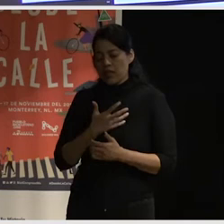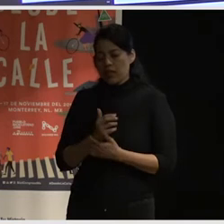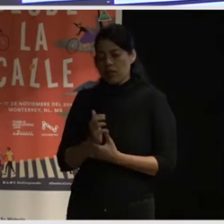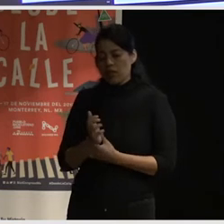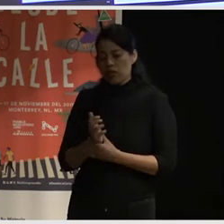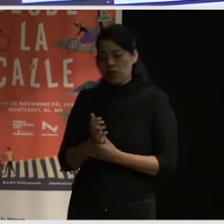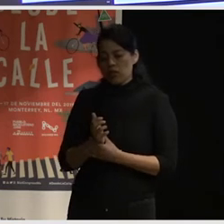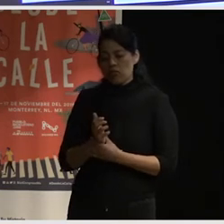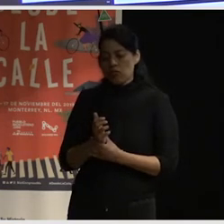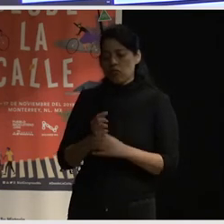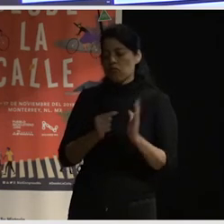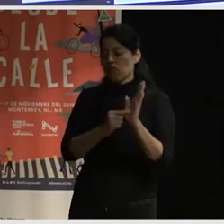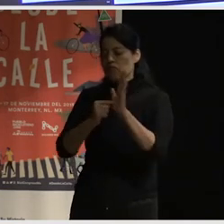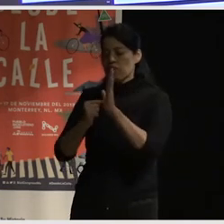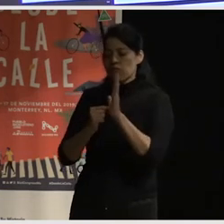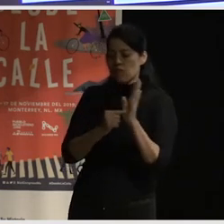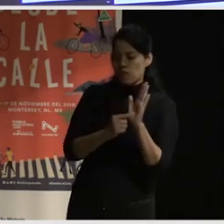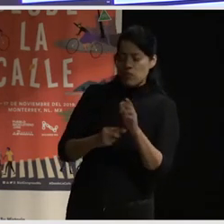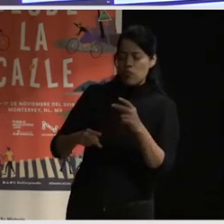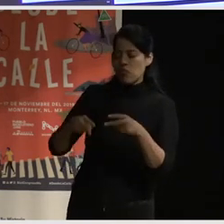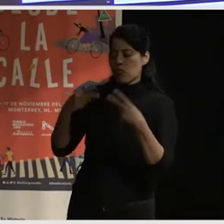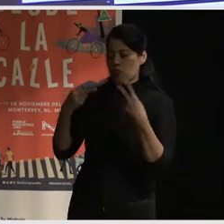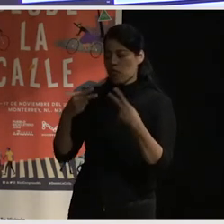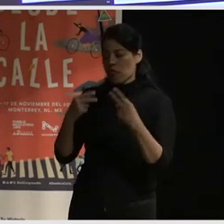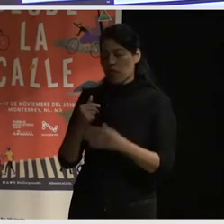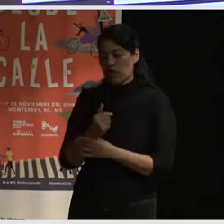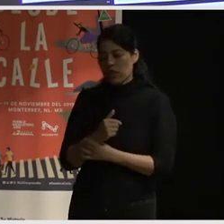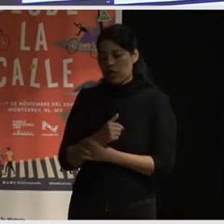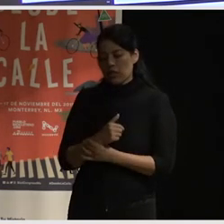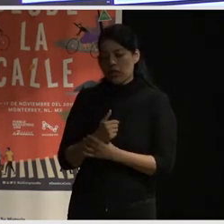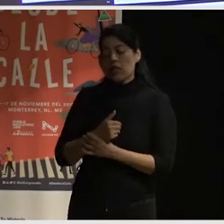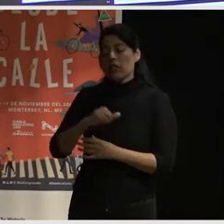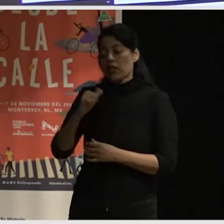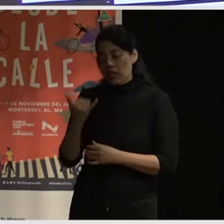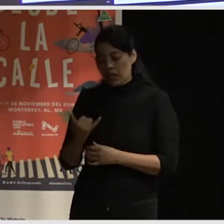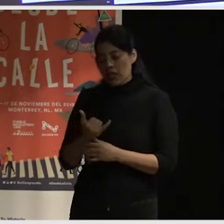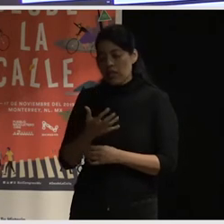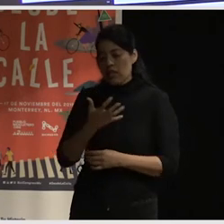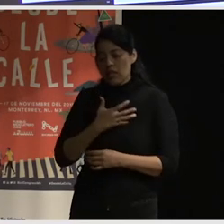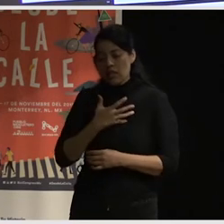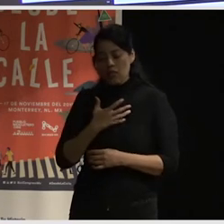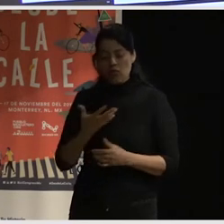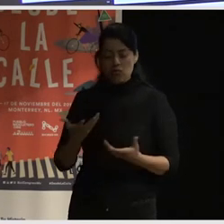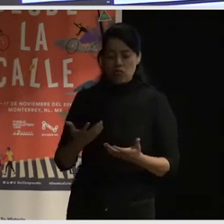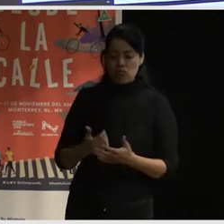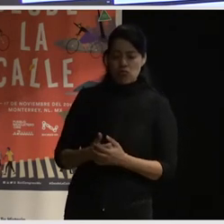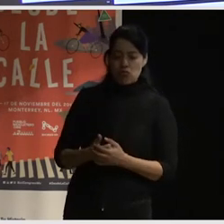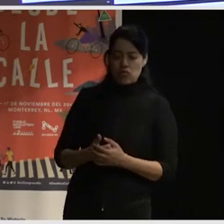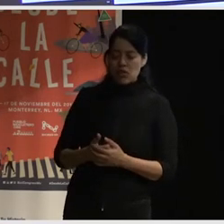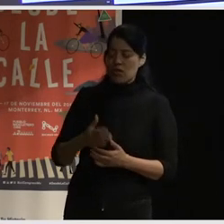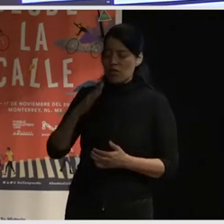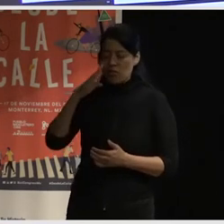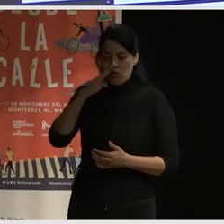cortina de la publicidad y por un lado y por el otro tenemos una muy mala combinación pero no una